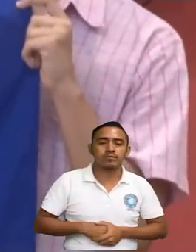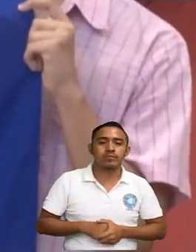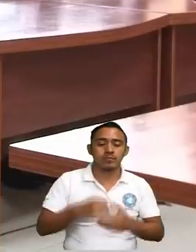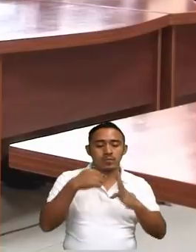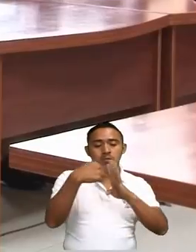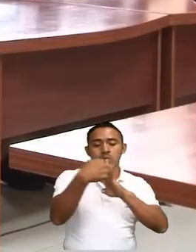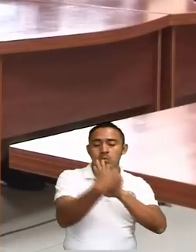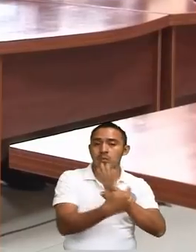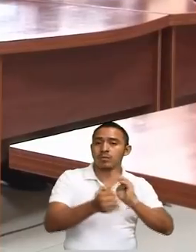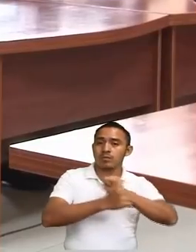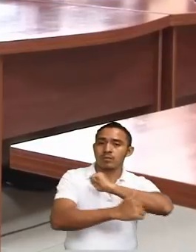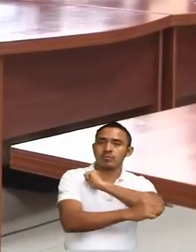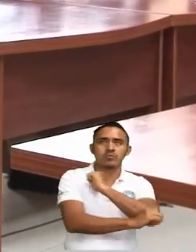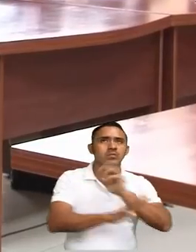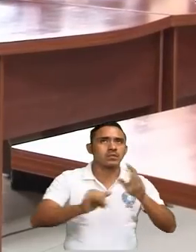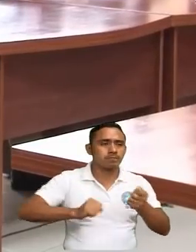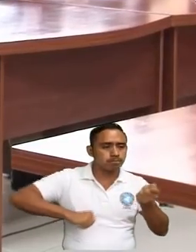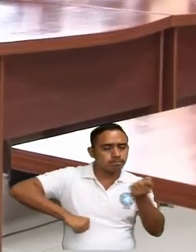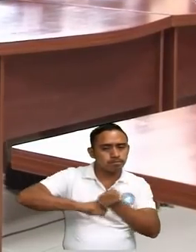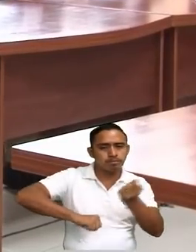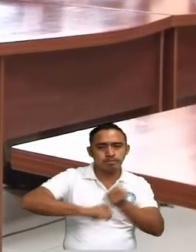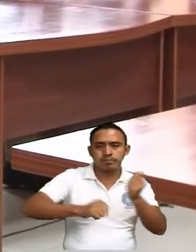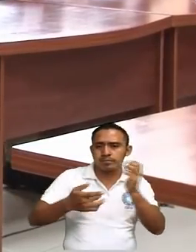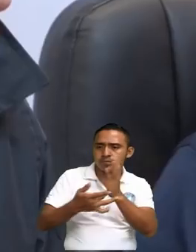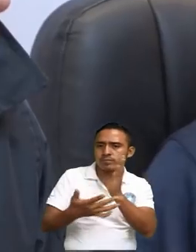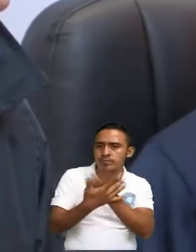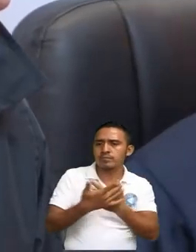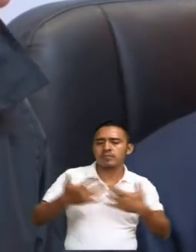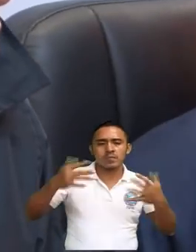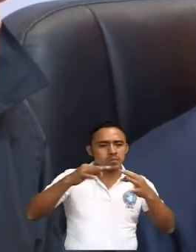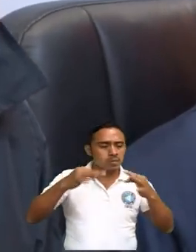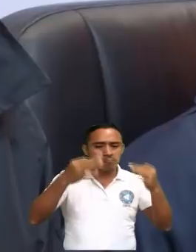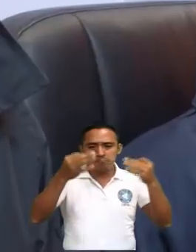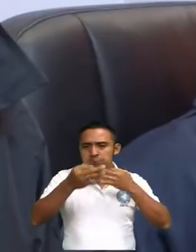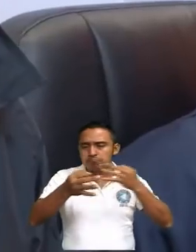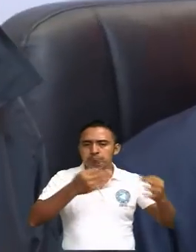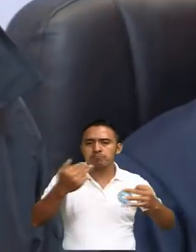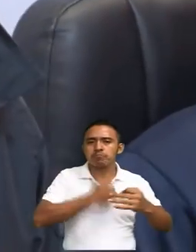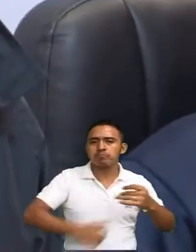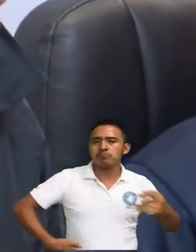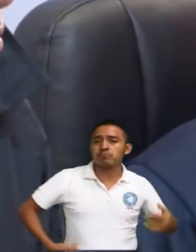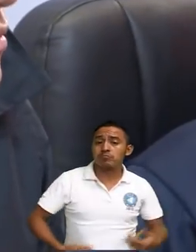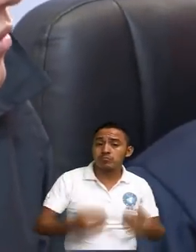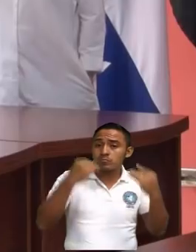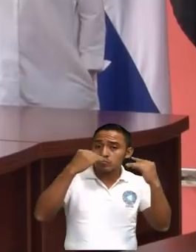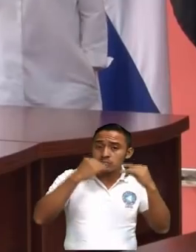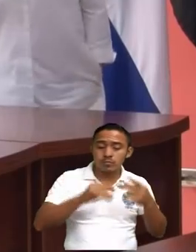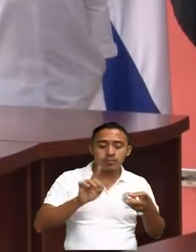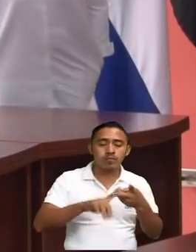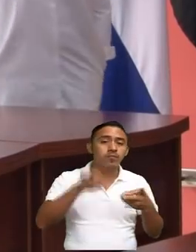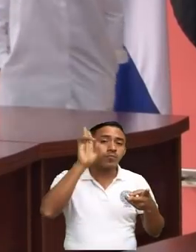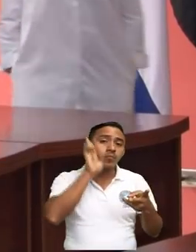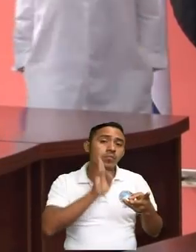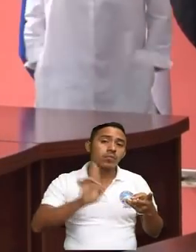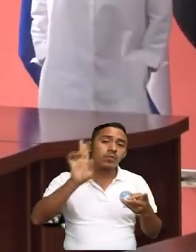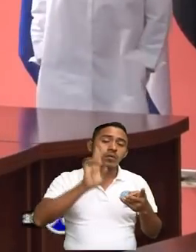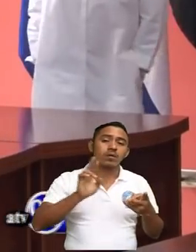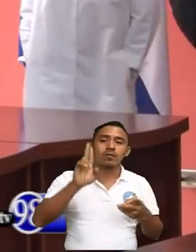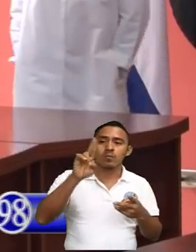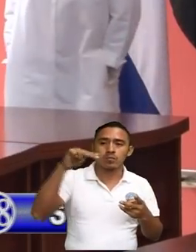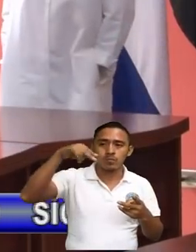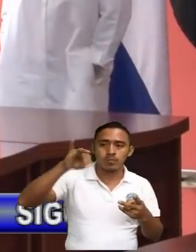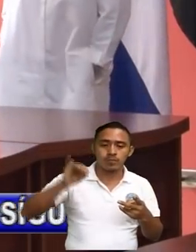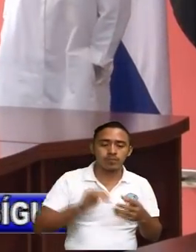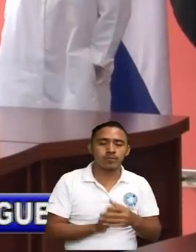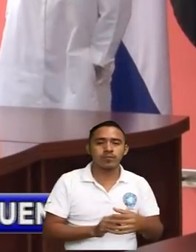cuatro jóvenes han recibido todo el apoyo técnico y logístico por parte del Ministerio de Educación, la Universidad Nacional de Ingeniería,